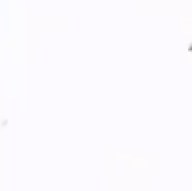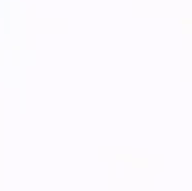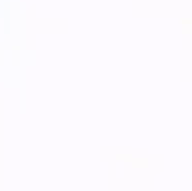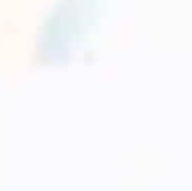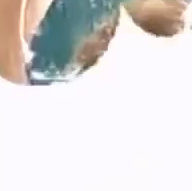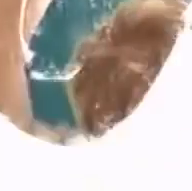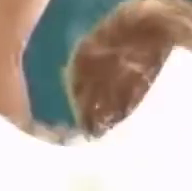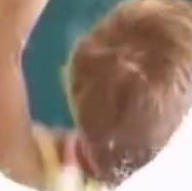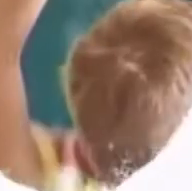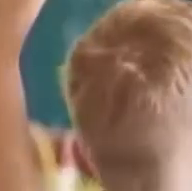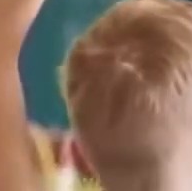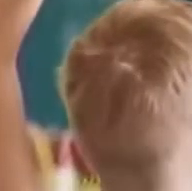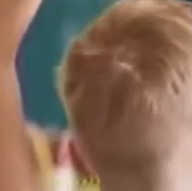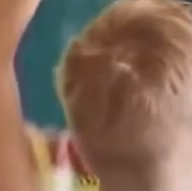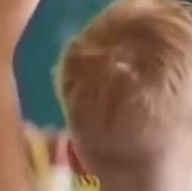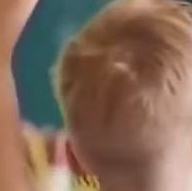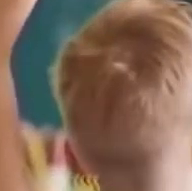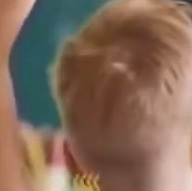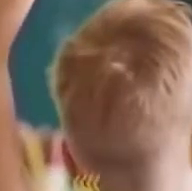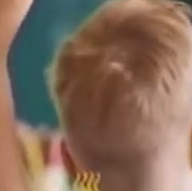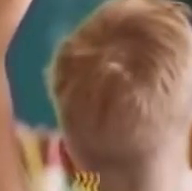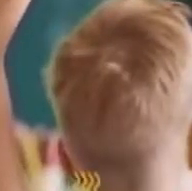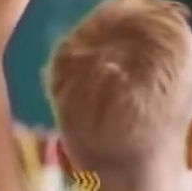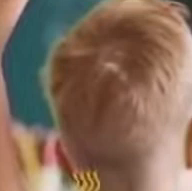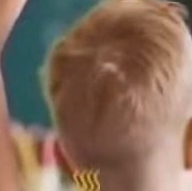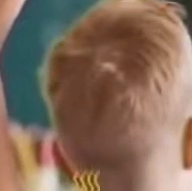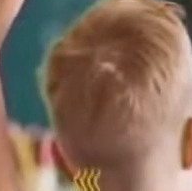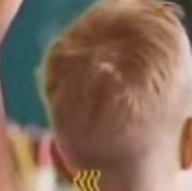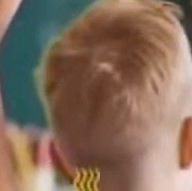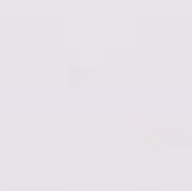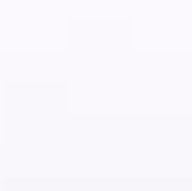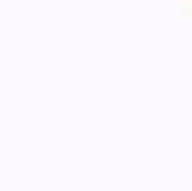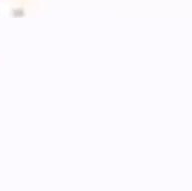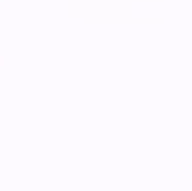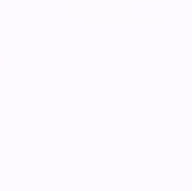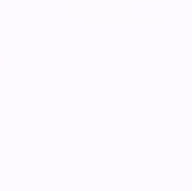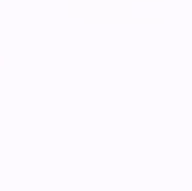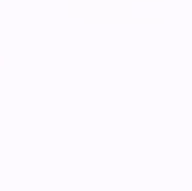A continuación, comunicación y lenguaje, quinto primaria.